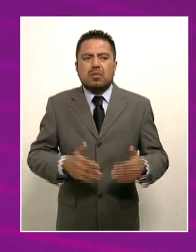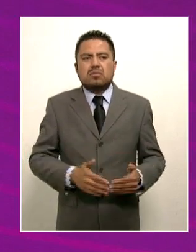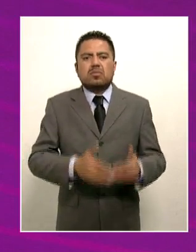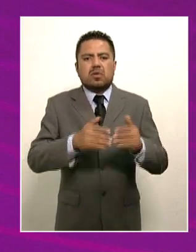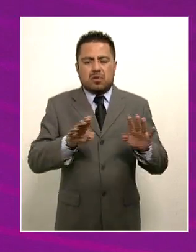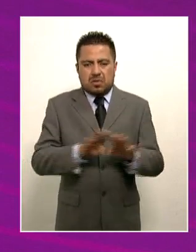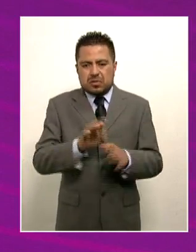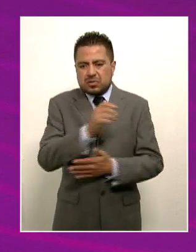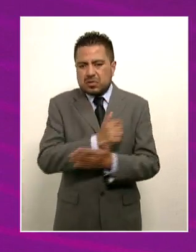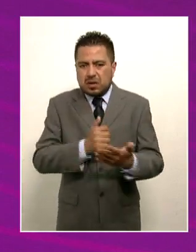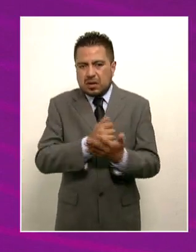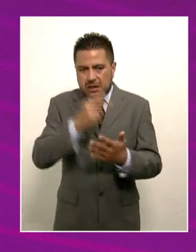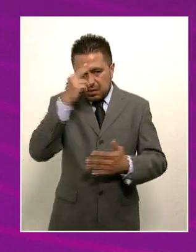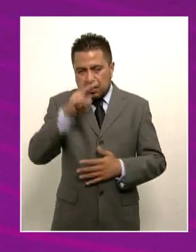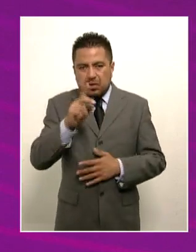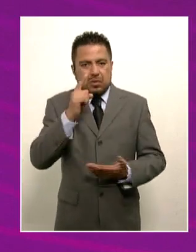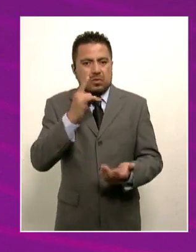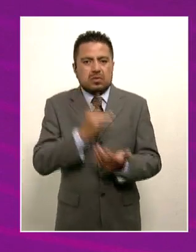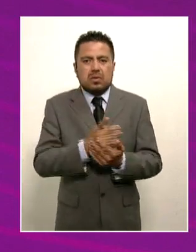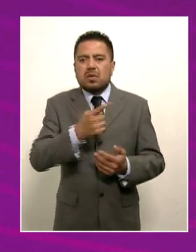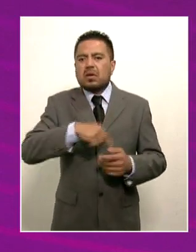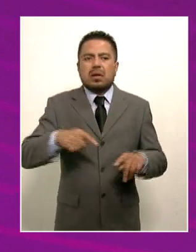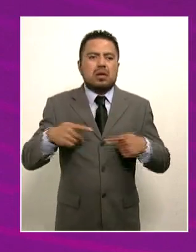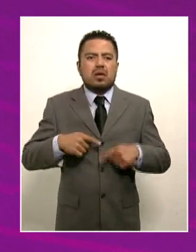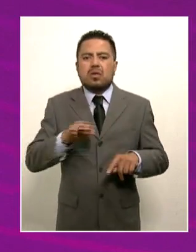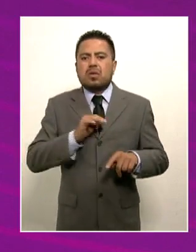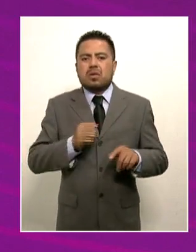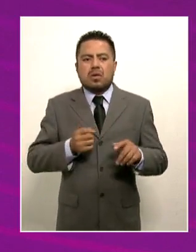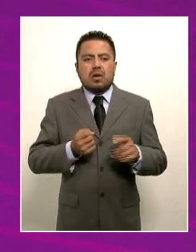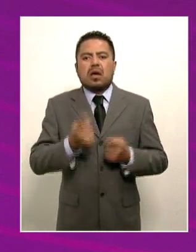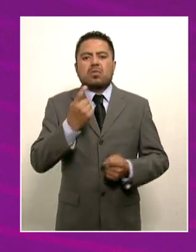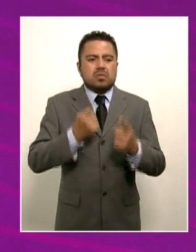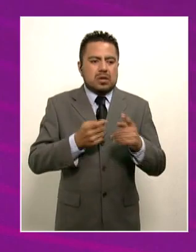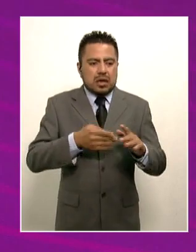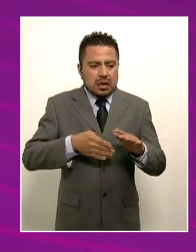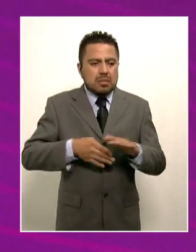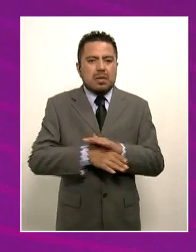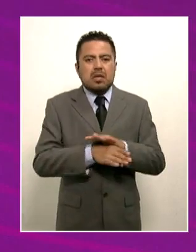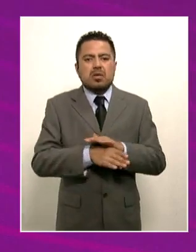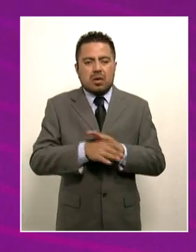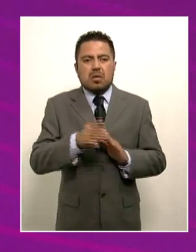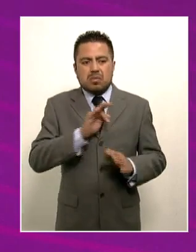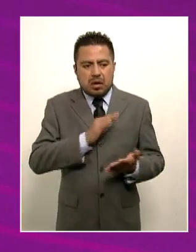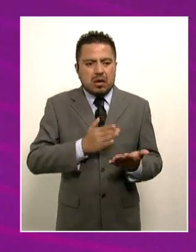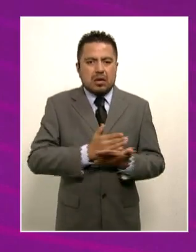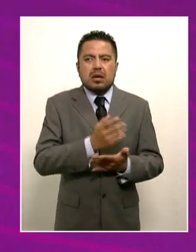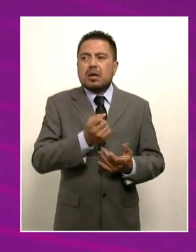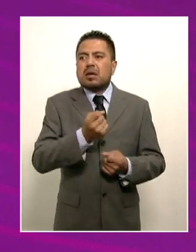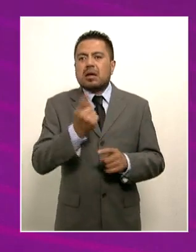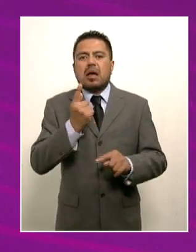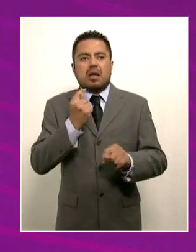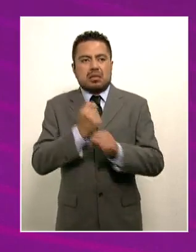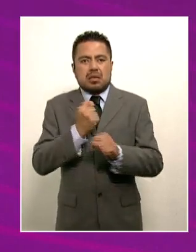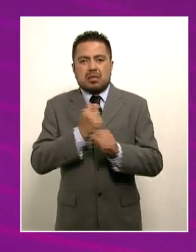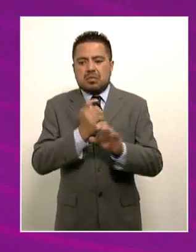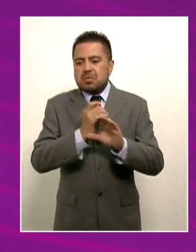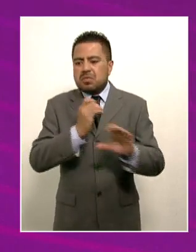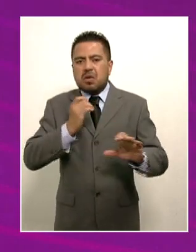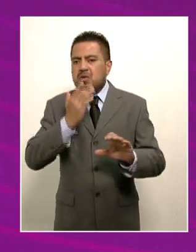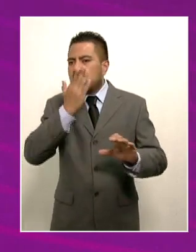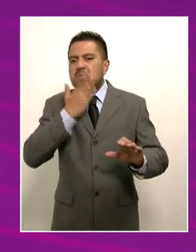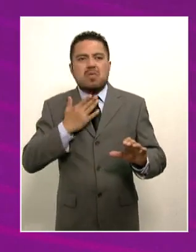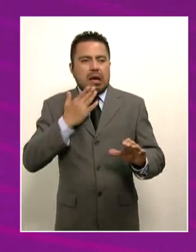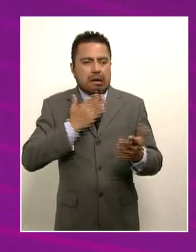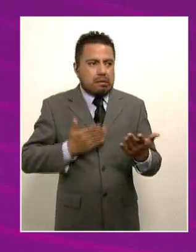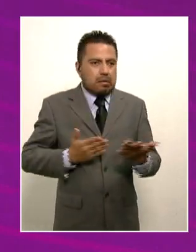Ciudad de México, en donde solamente algunas estaciones del metro son accesibles, la mayoría de los autobuses no lo son, ¿no? Ni